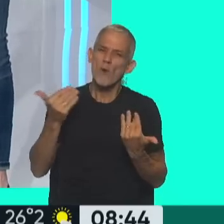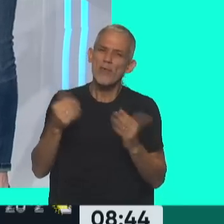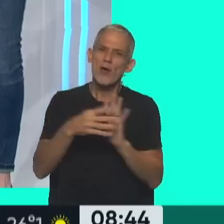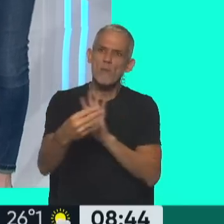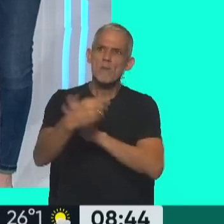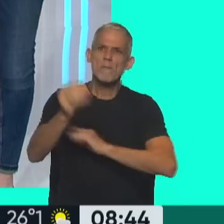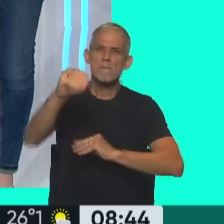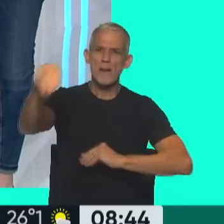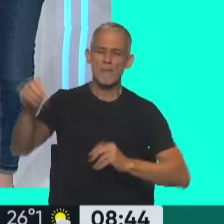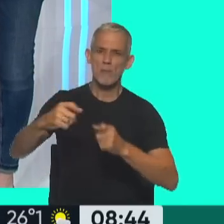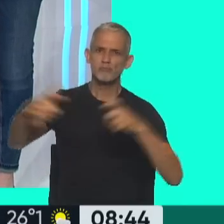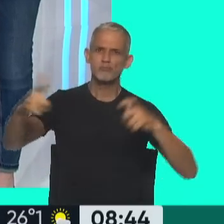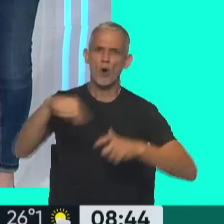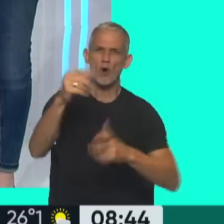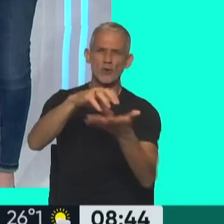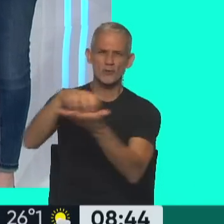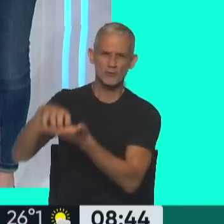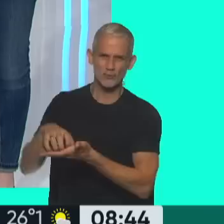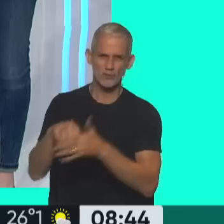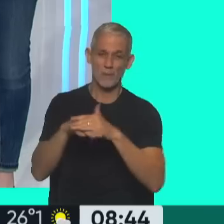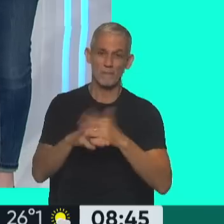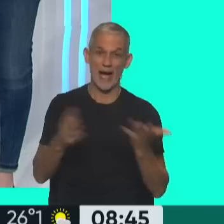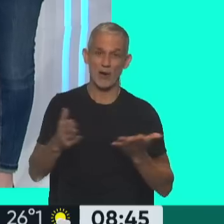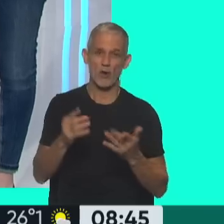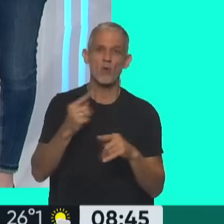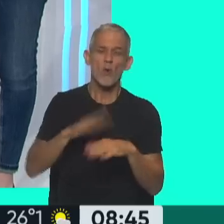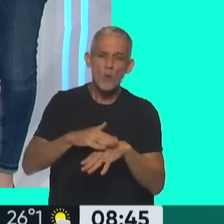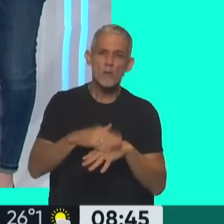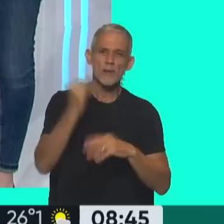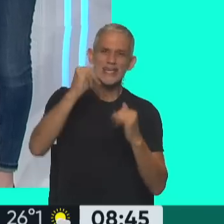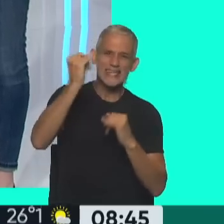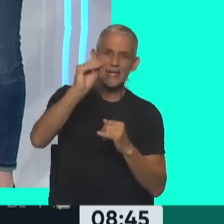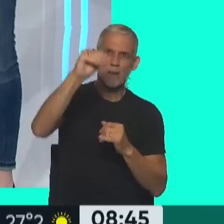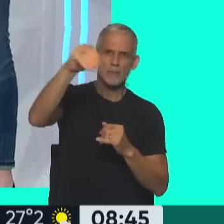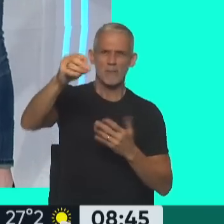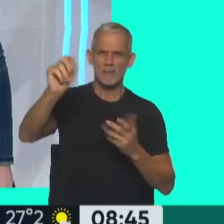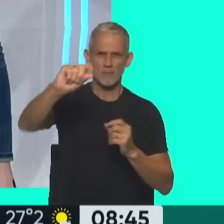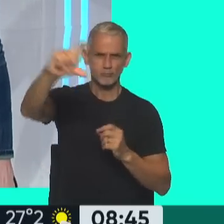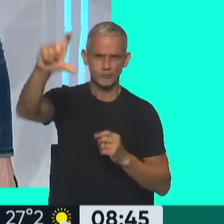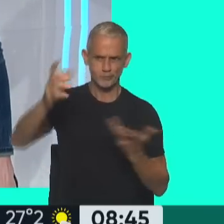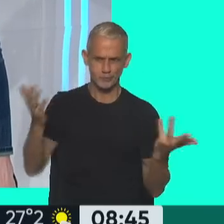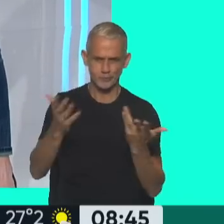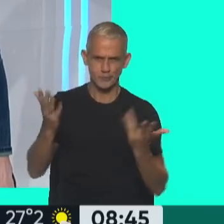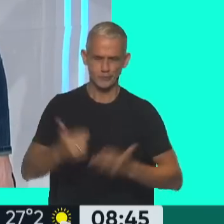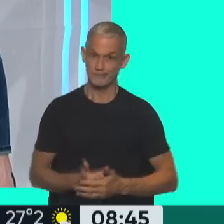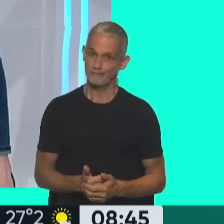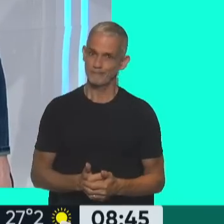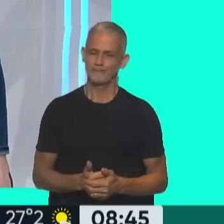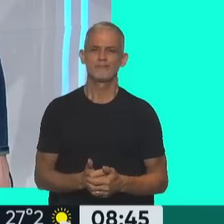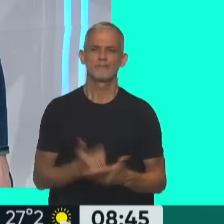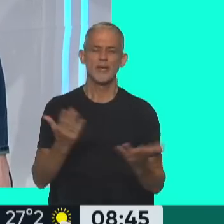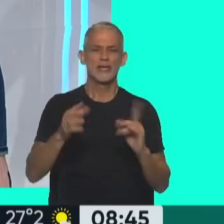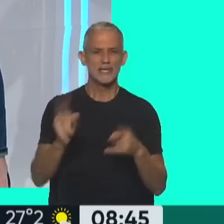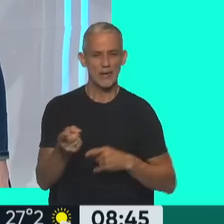puede llegar a extenderse estas consecuencias de la suba de la tasa de interés a otros bancos incluso más importantes. Hay que